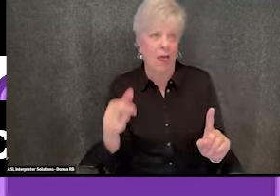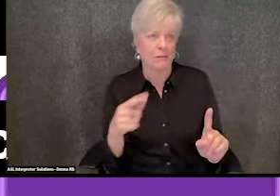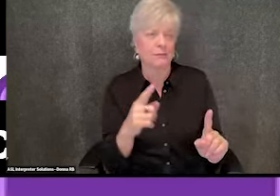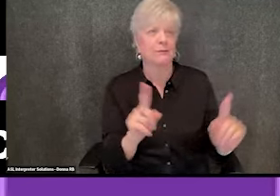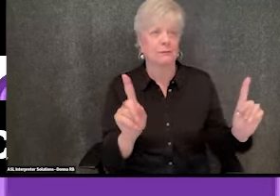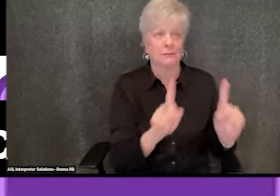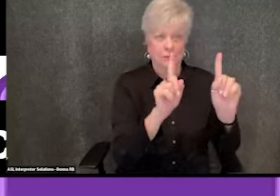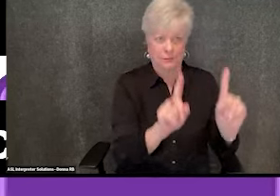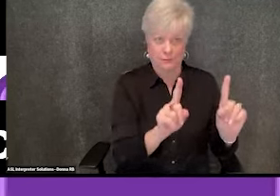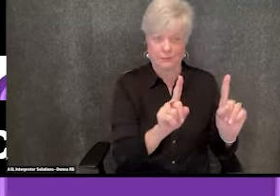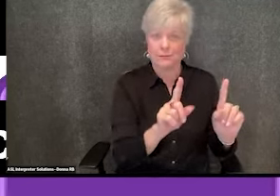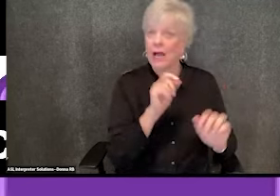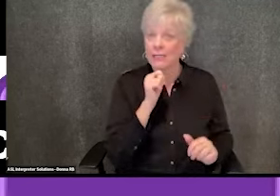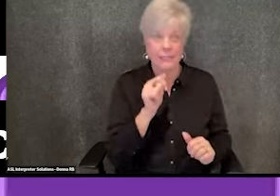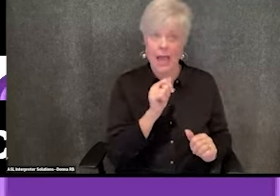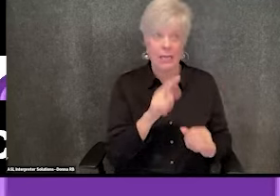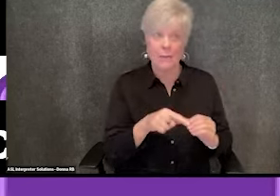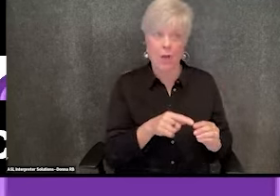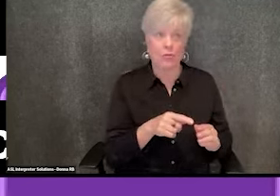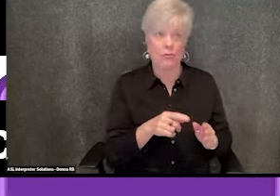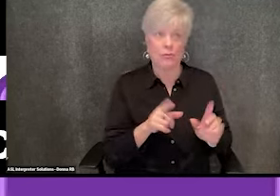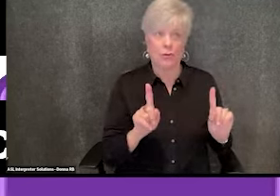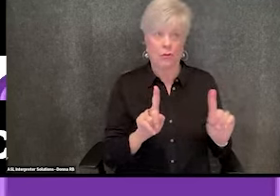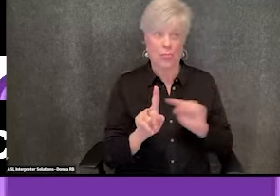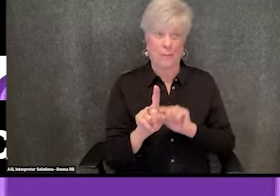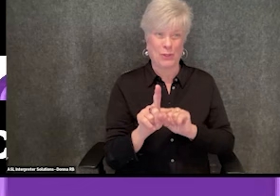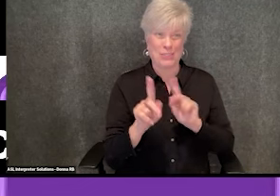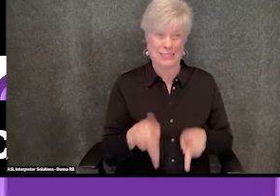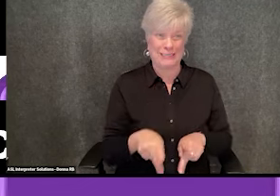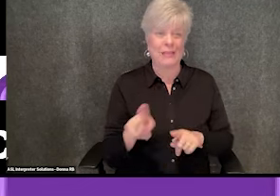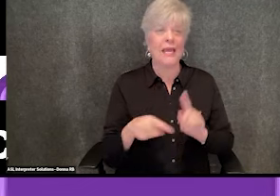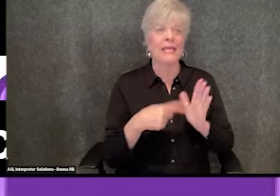con usted. O sea, no es de la persona, es sobre el proveedor.